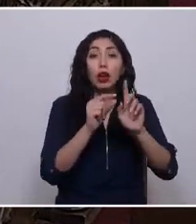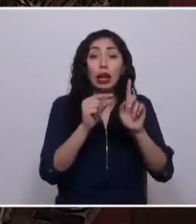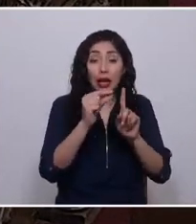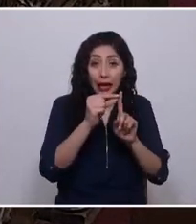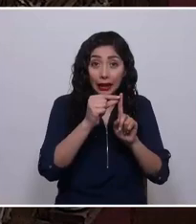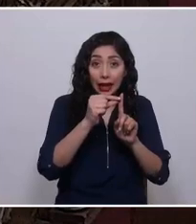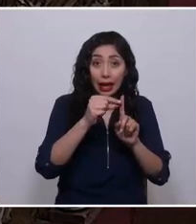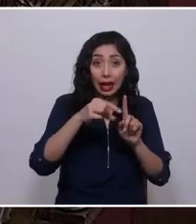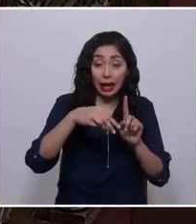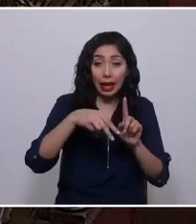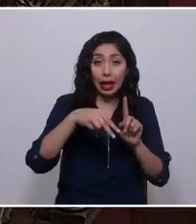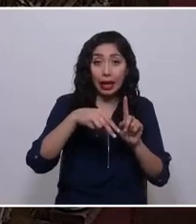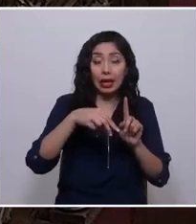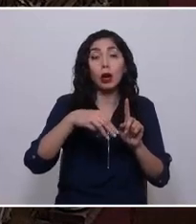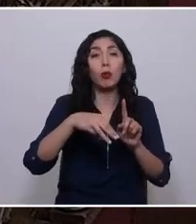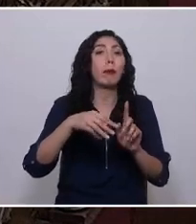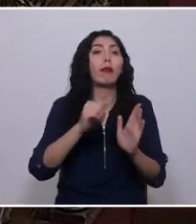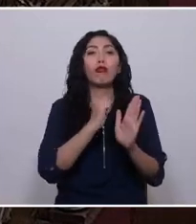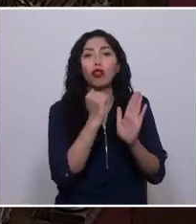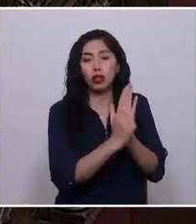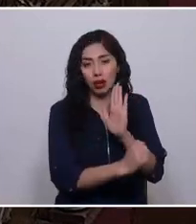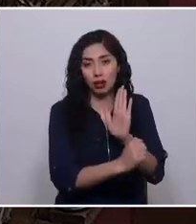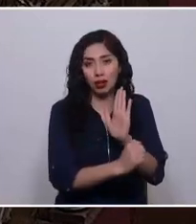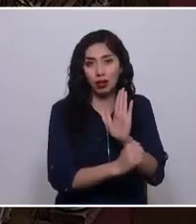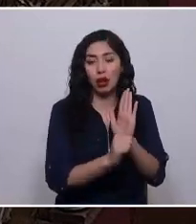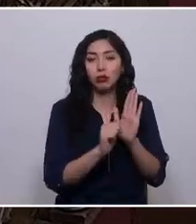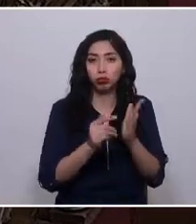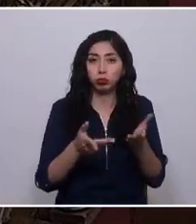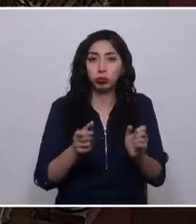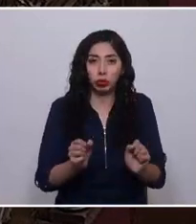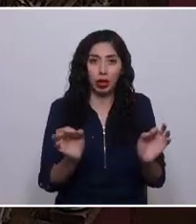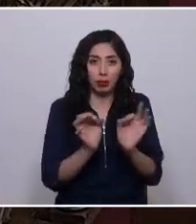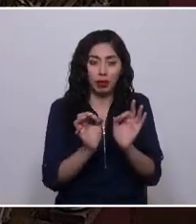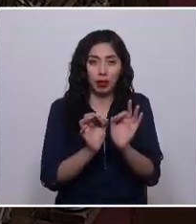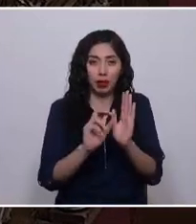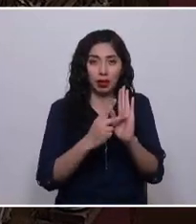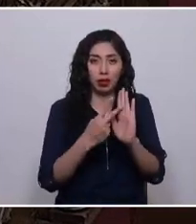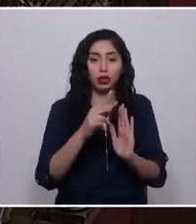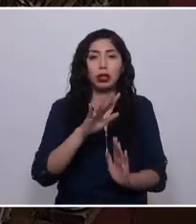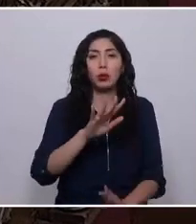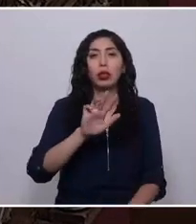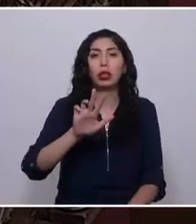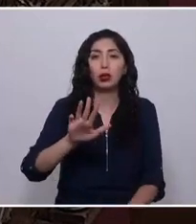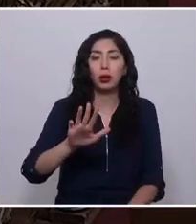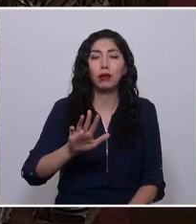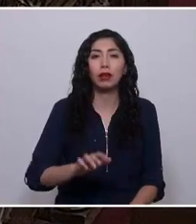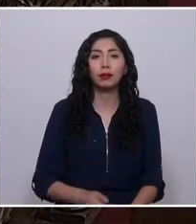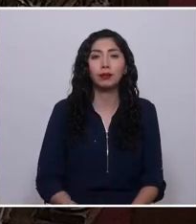palabra respecto a la indicación número 59.